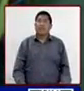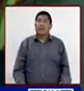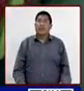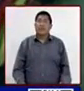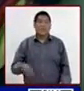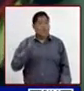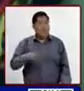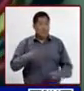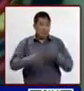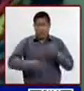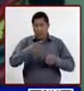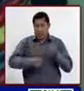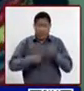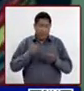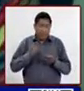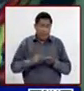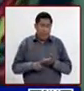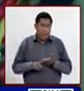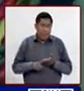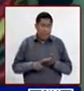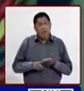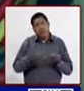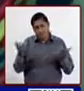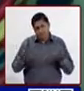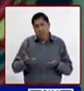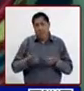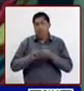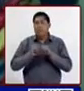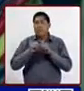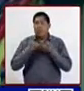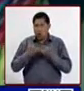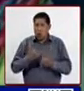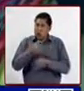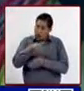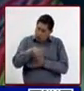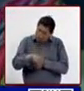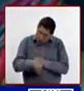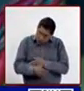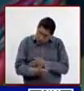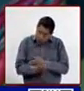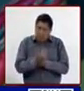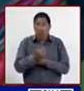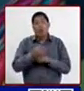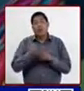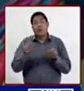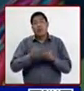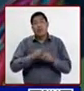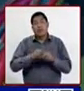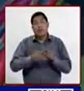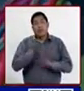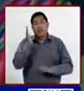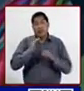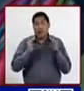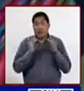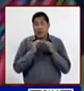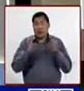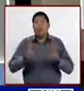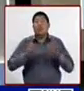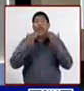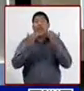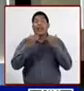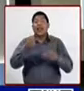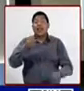Estaban necesitando leche. Ellos van a pernoctar esta noche aquí, pero como le digo, tienen que volver luego a su casa. Giovanna,